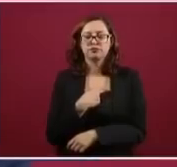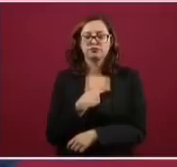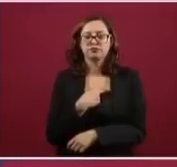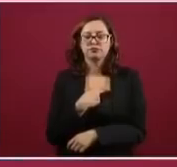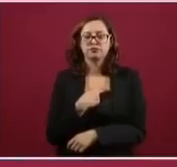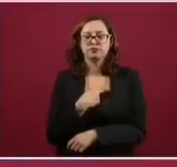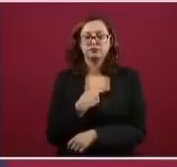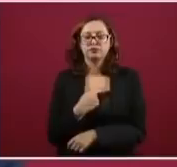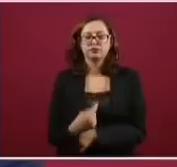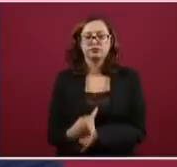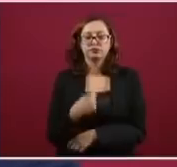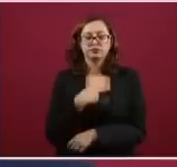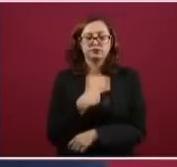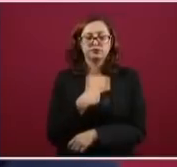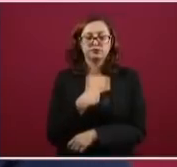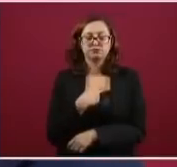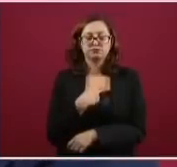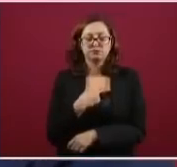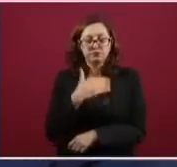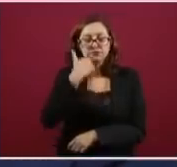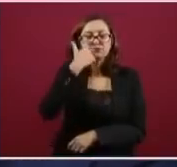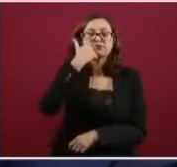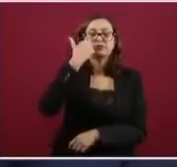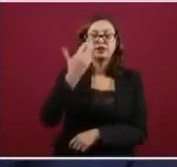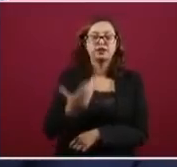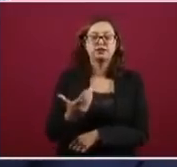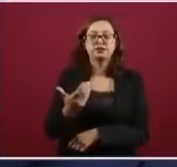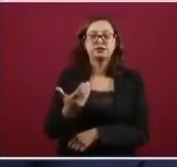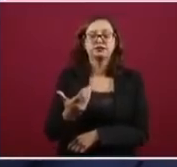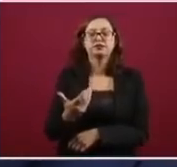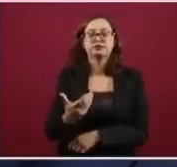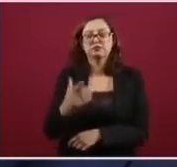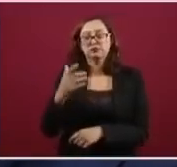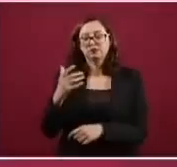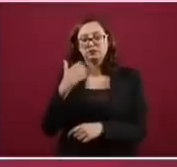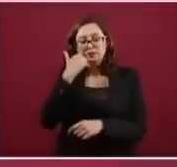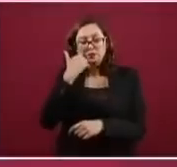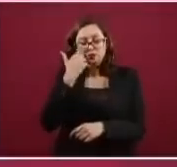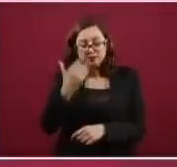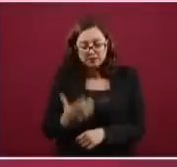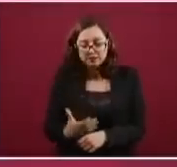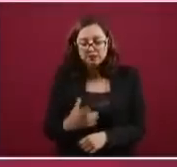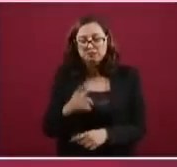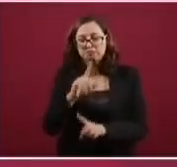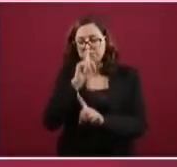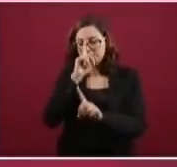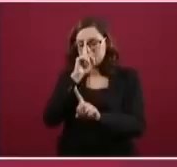trato de y ser lo más objetivo posible